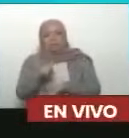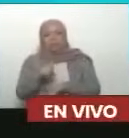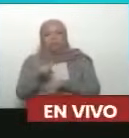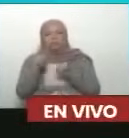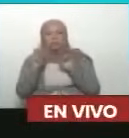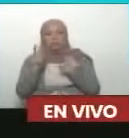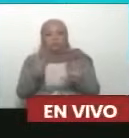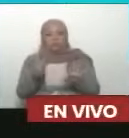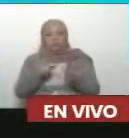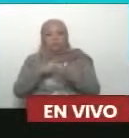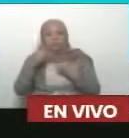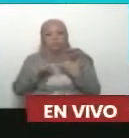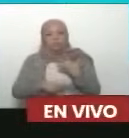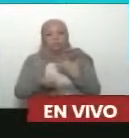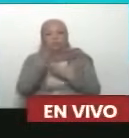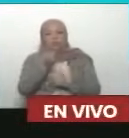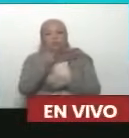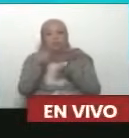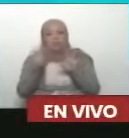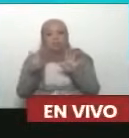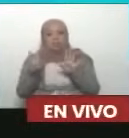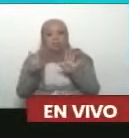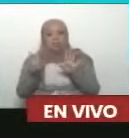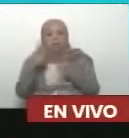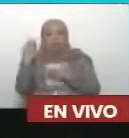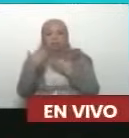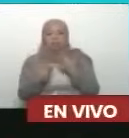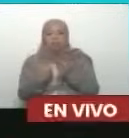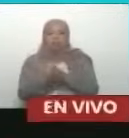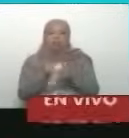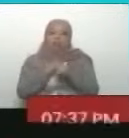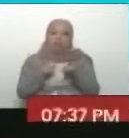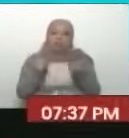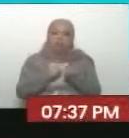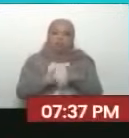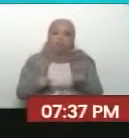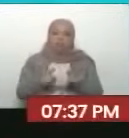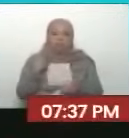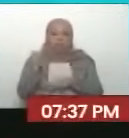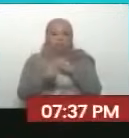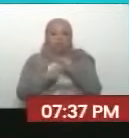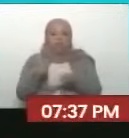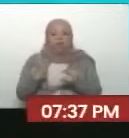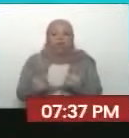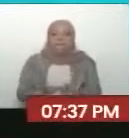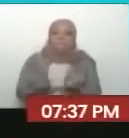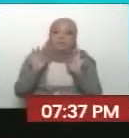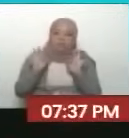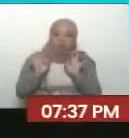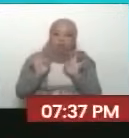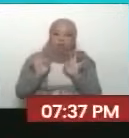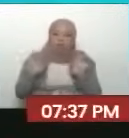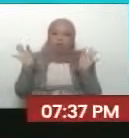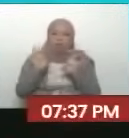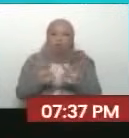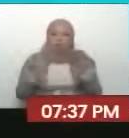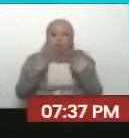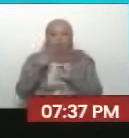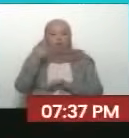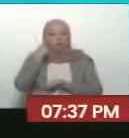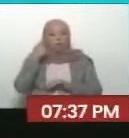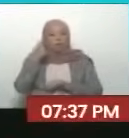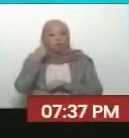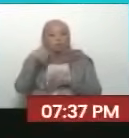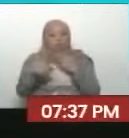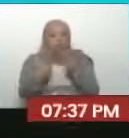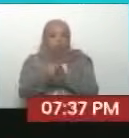seis años. Este programa número 27 va a ser distinto, va a ser especial. No te lo pierdas.